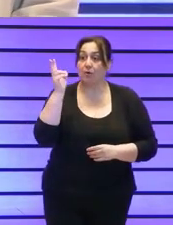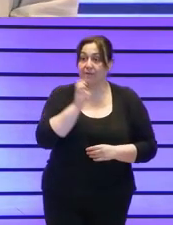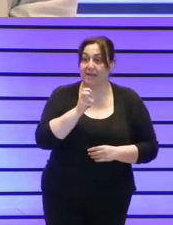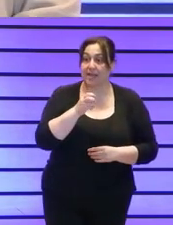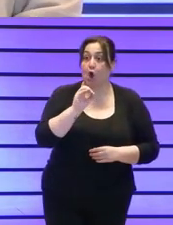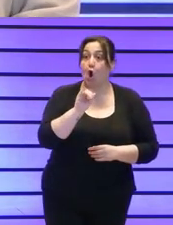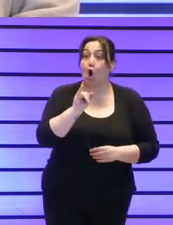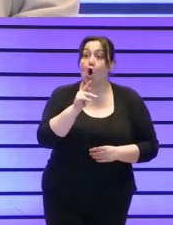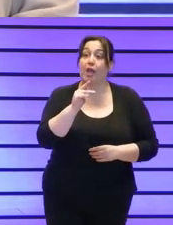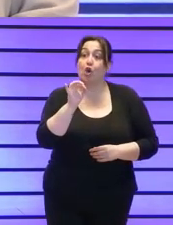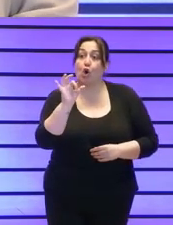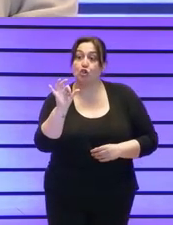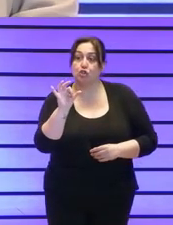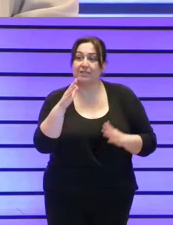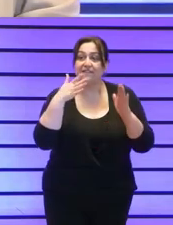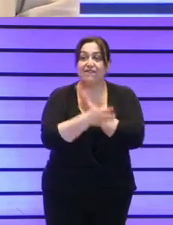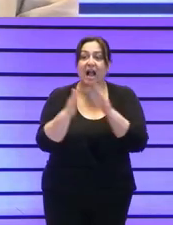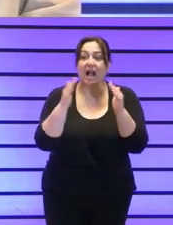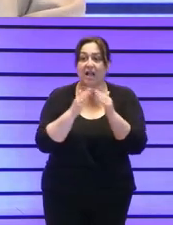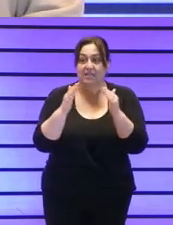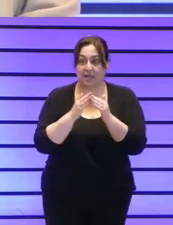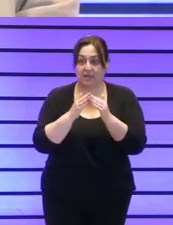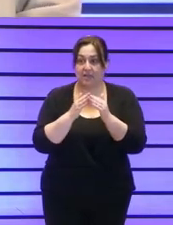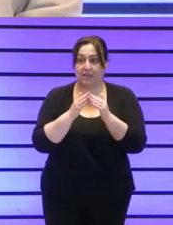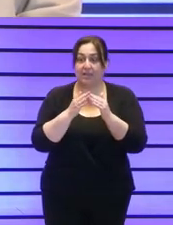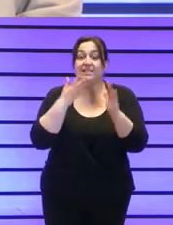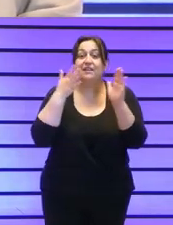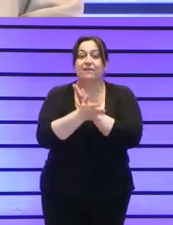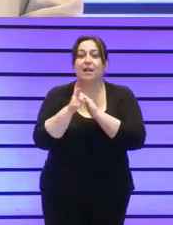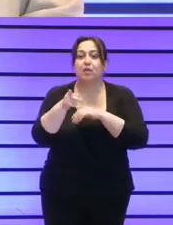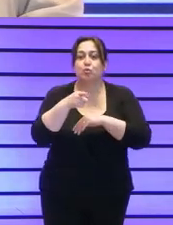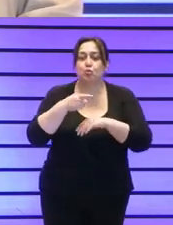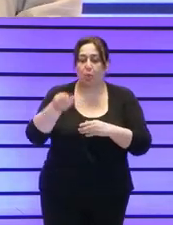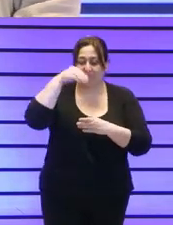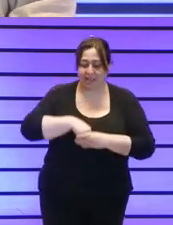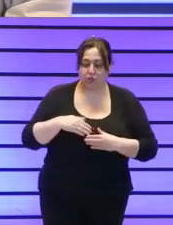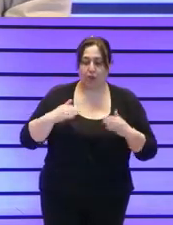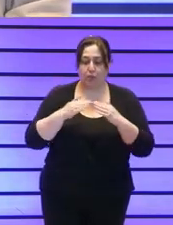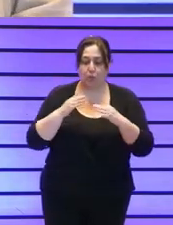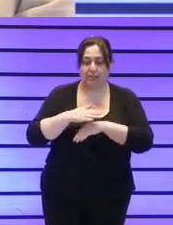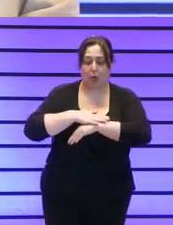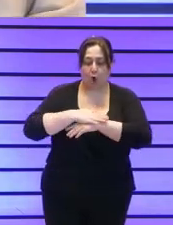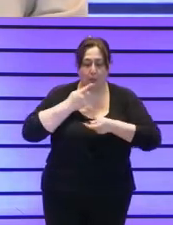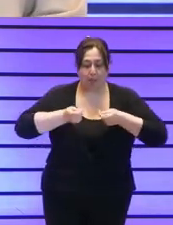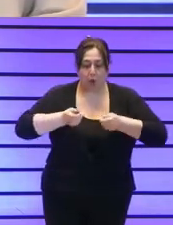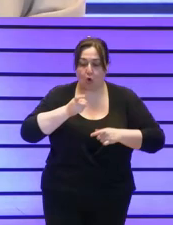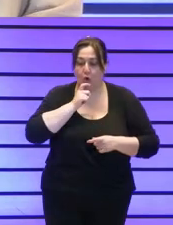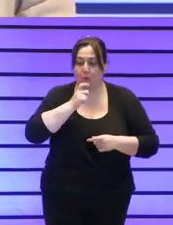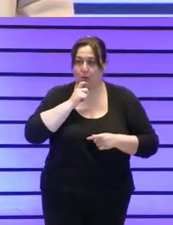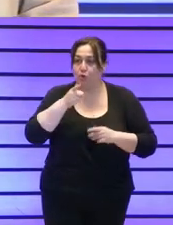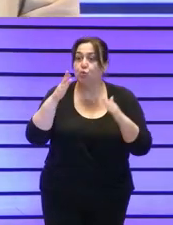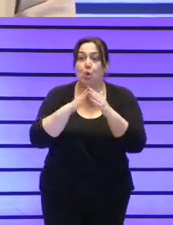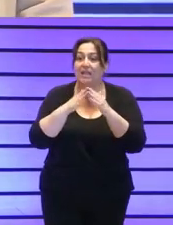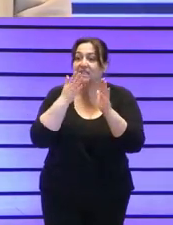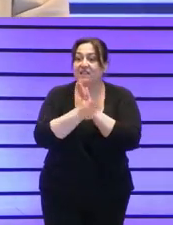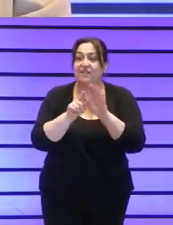es casa. Es decir, es como tú gobiernas tu casa. Y tu casa es el planeta, tu casa es tu organización y